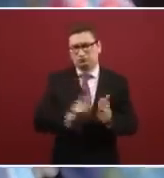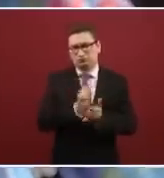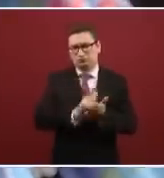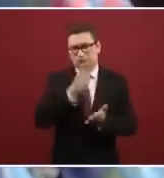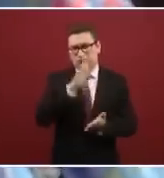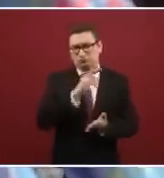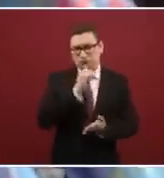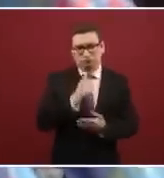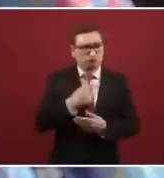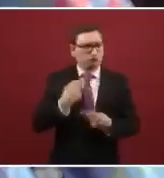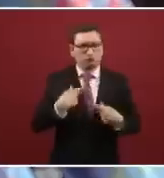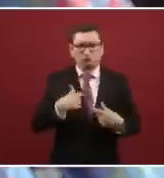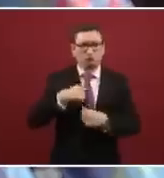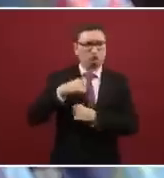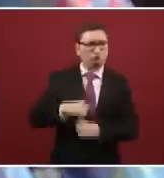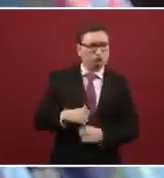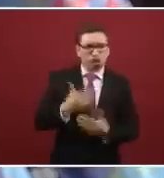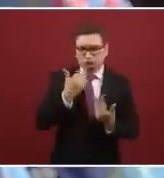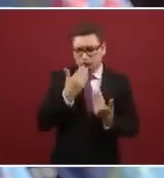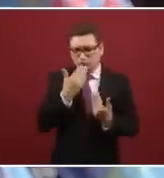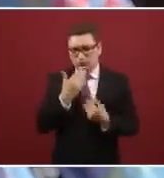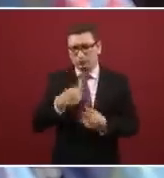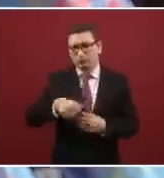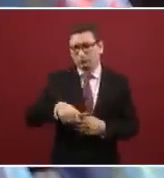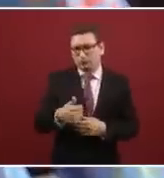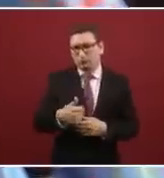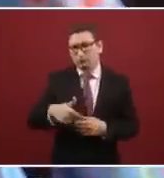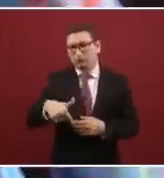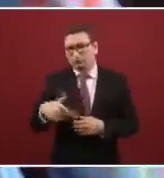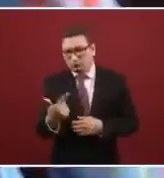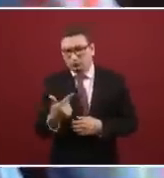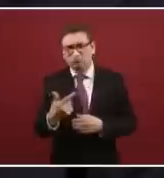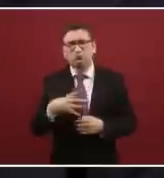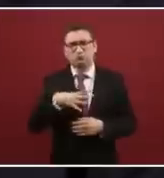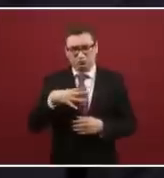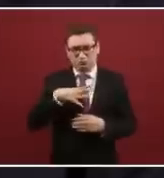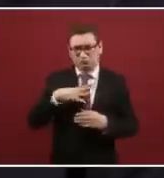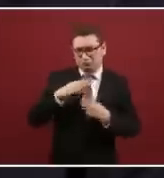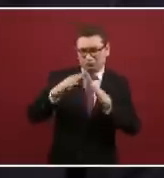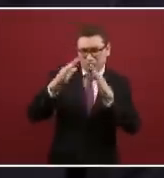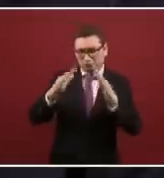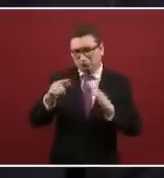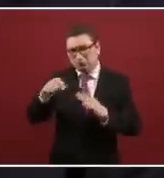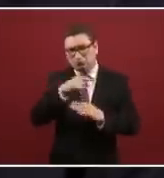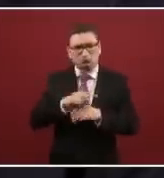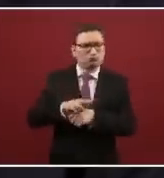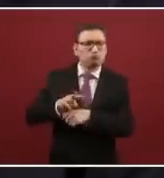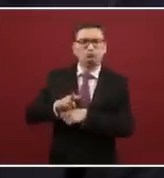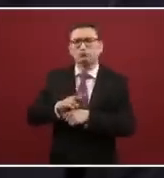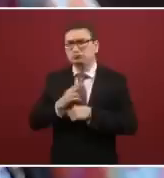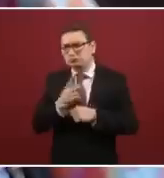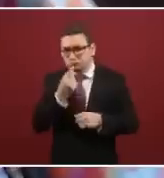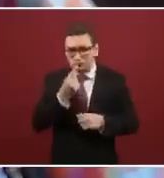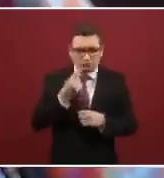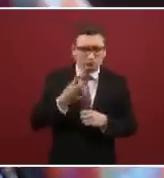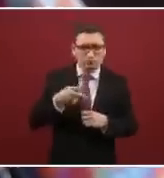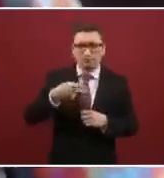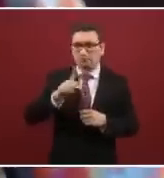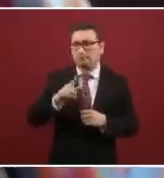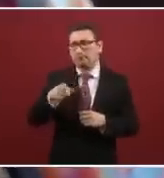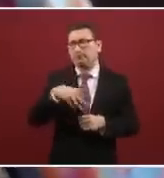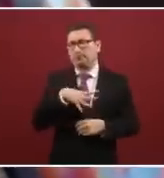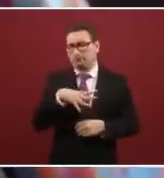hay presencia de autoridad, 11, 12 si hay garitas, si hay casetas de migración, pero predomina la